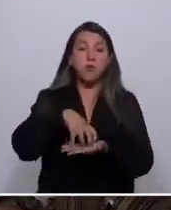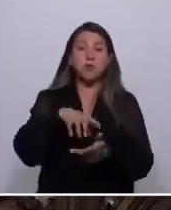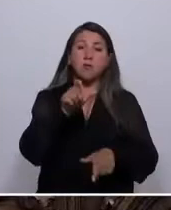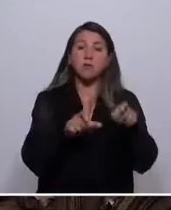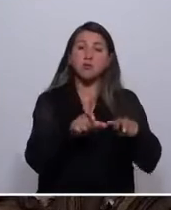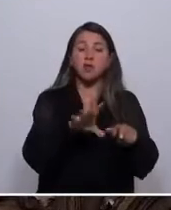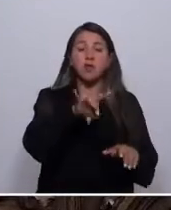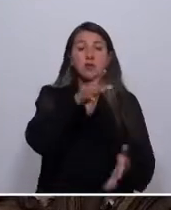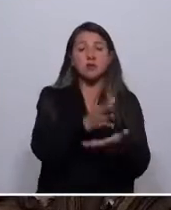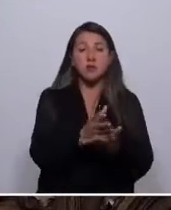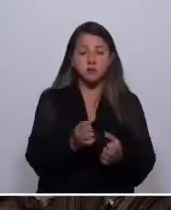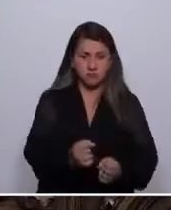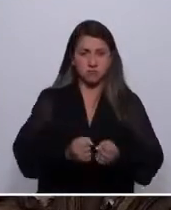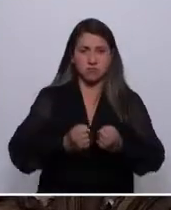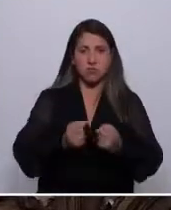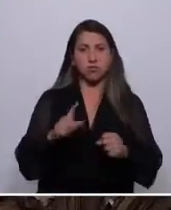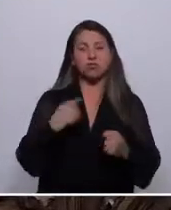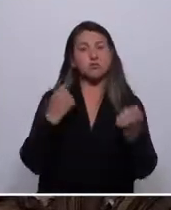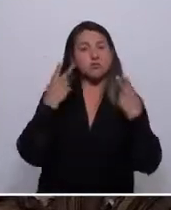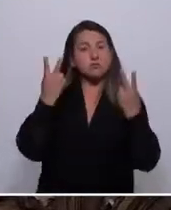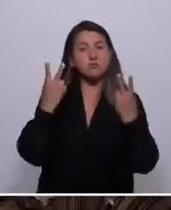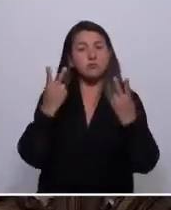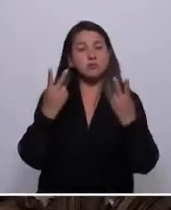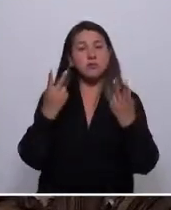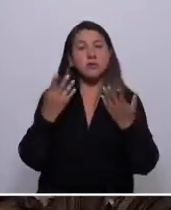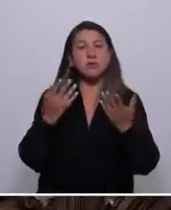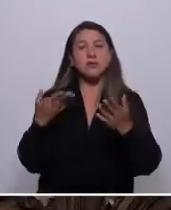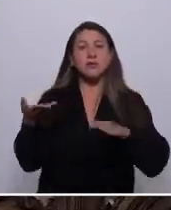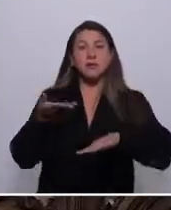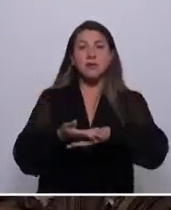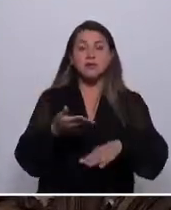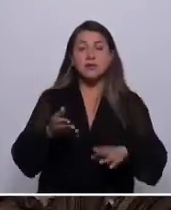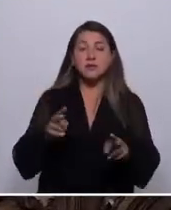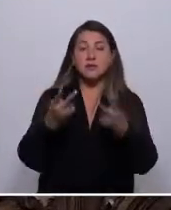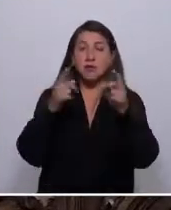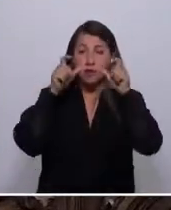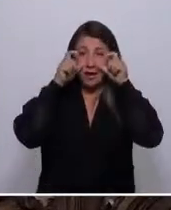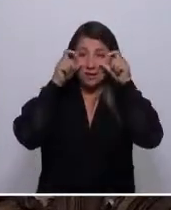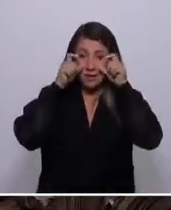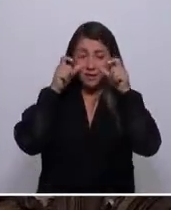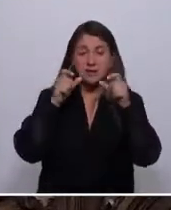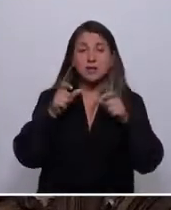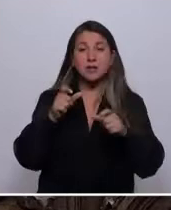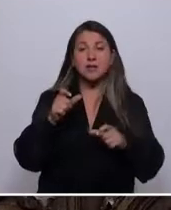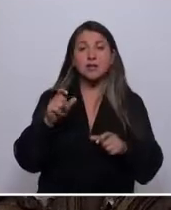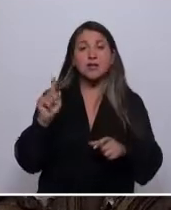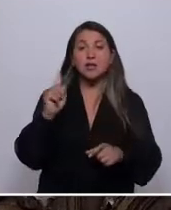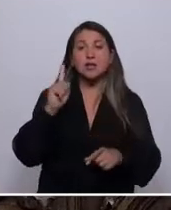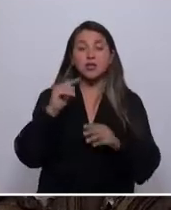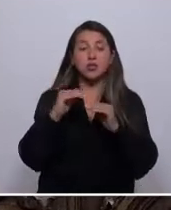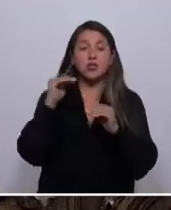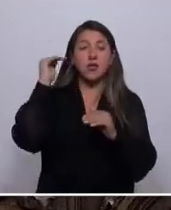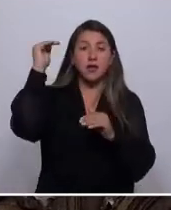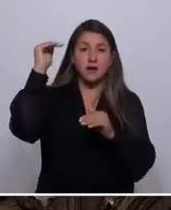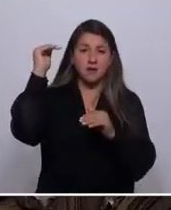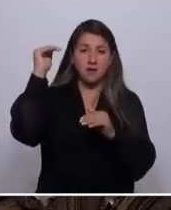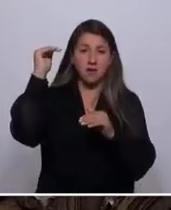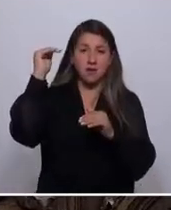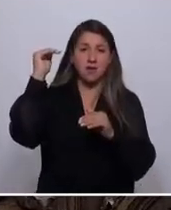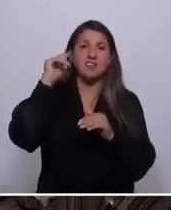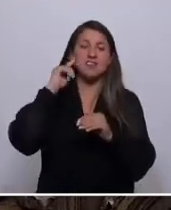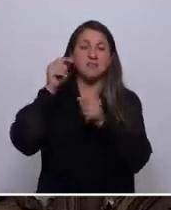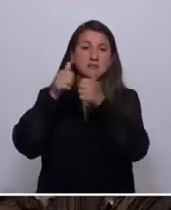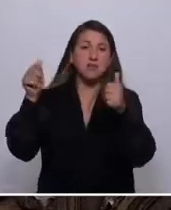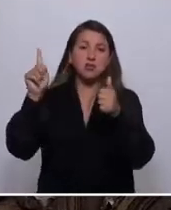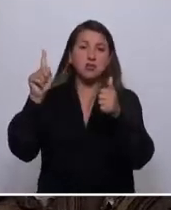destino en sus manos. Como lo dijera visionariamente Salvador Allende, no es desde arriba, sino que debe de nacer de las raíces mismas